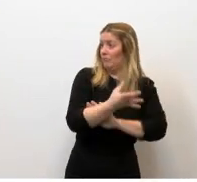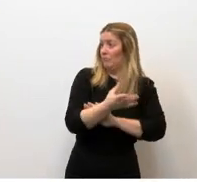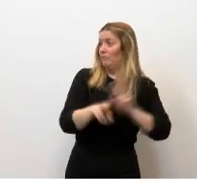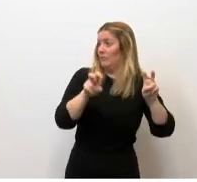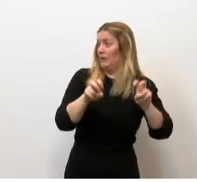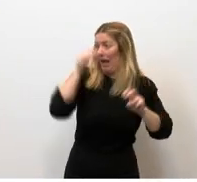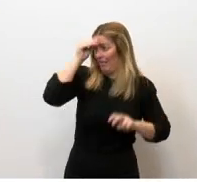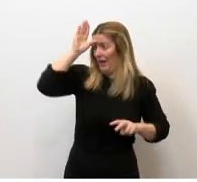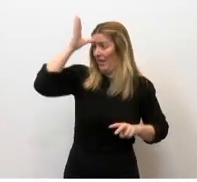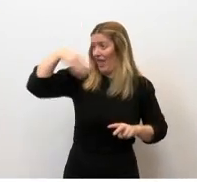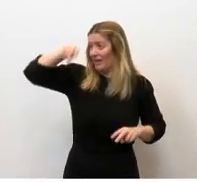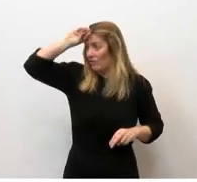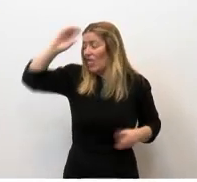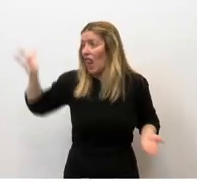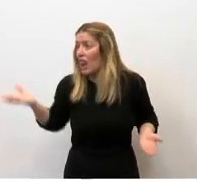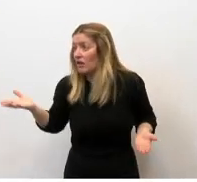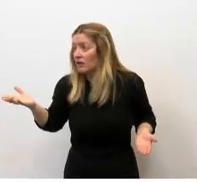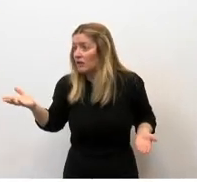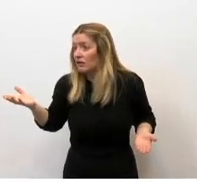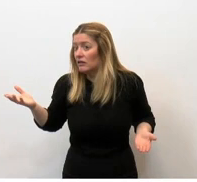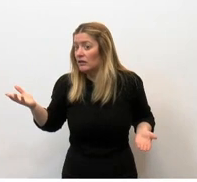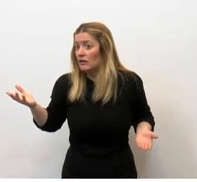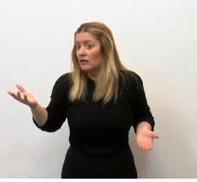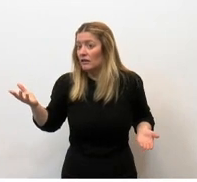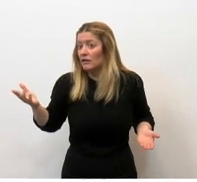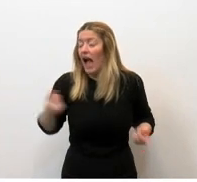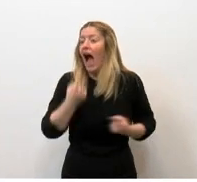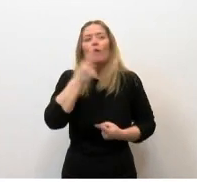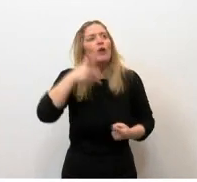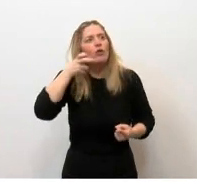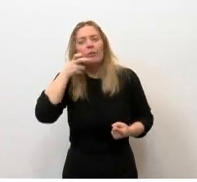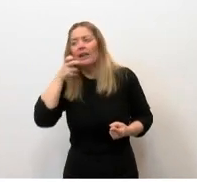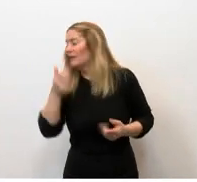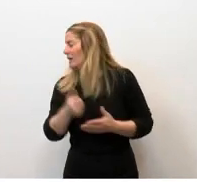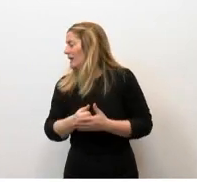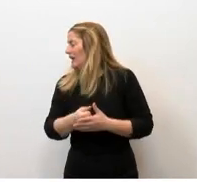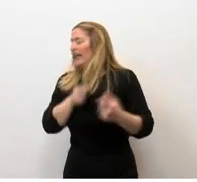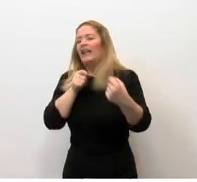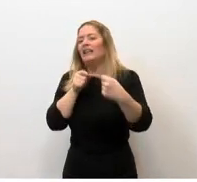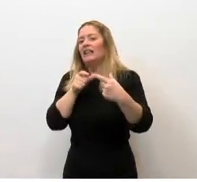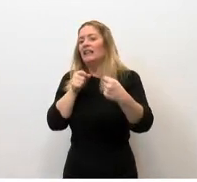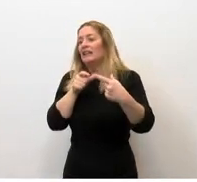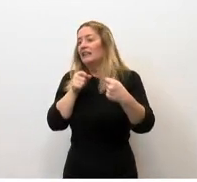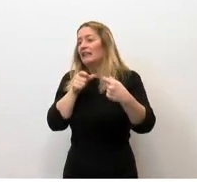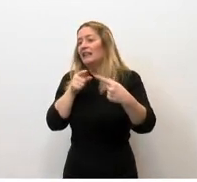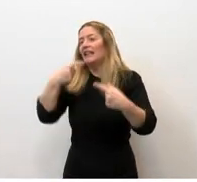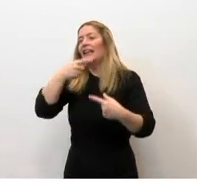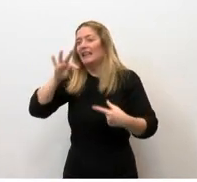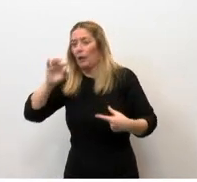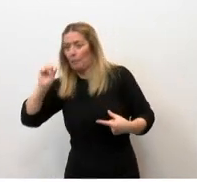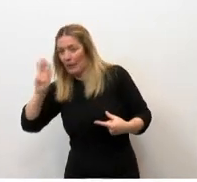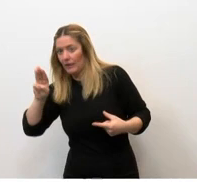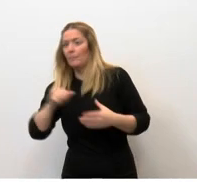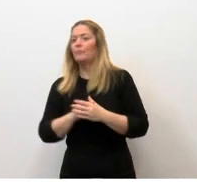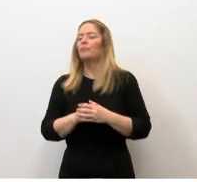¿Quién no ha oído hablar y ha probado el chat GTP? ¿Vale? Todo lo es, yo he hecho ya un discursillo con él.